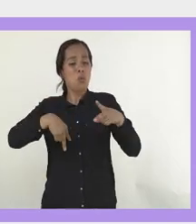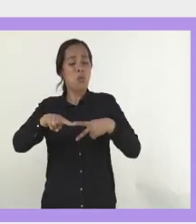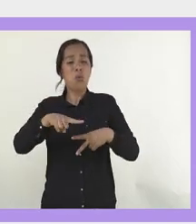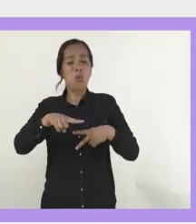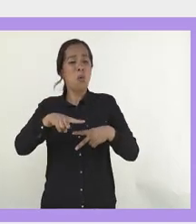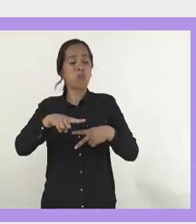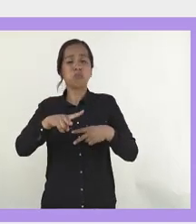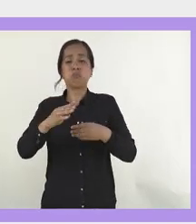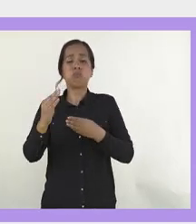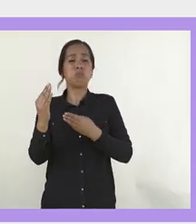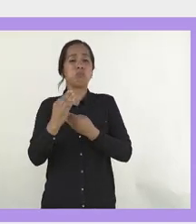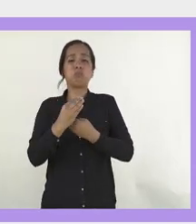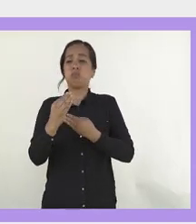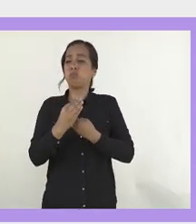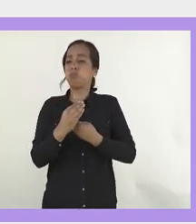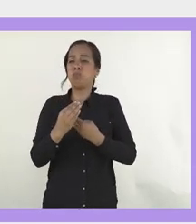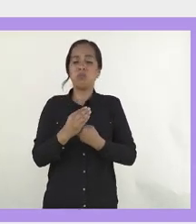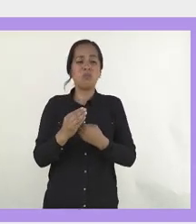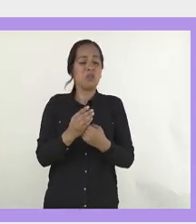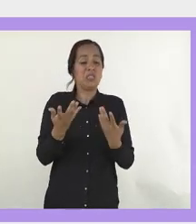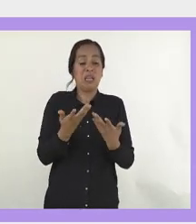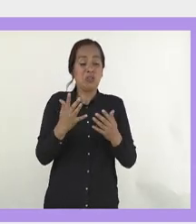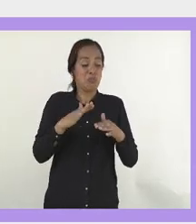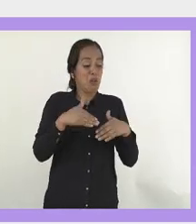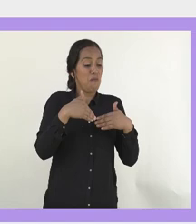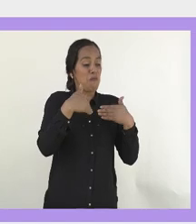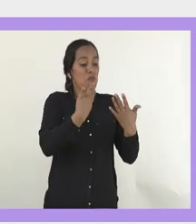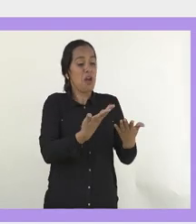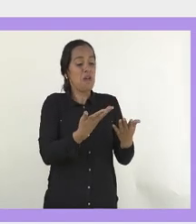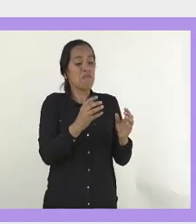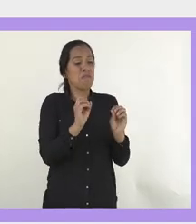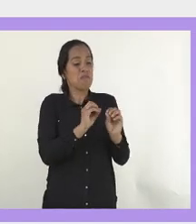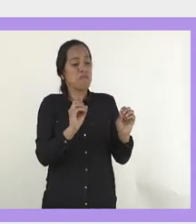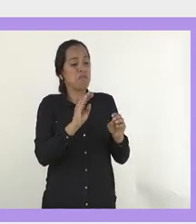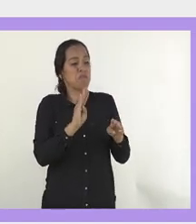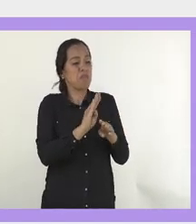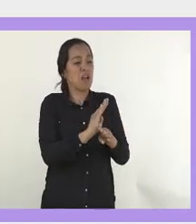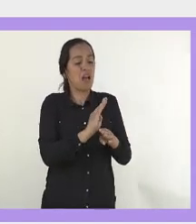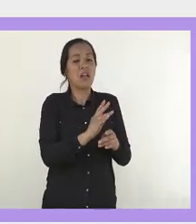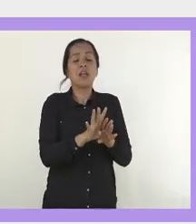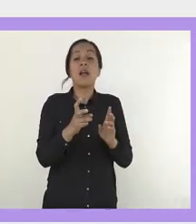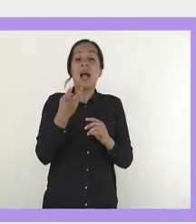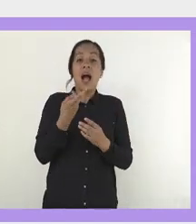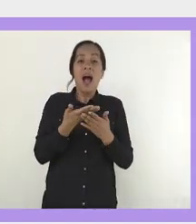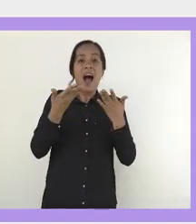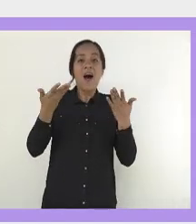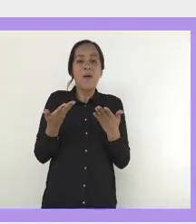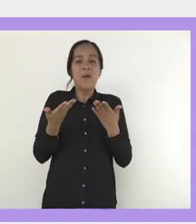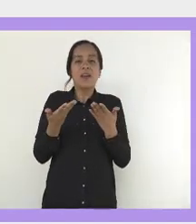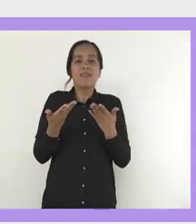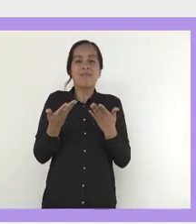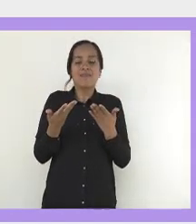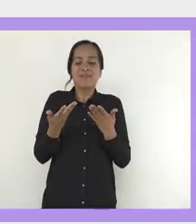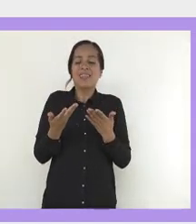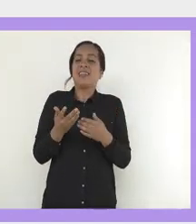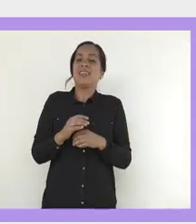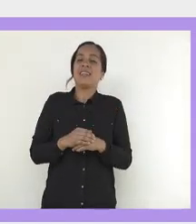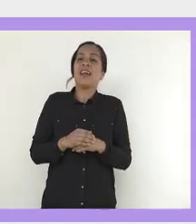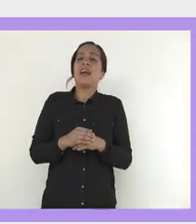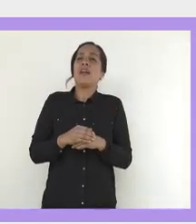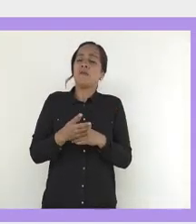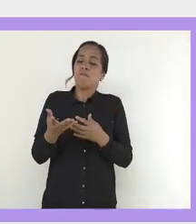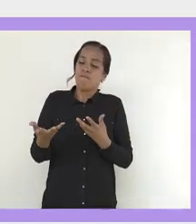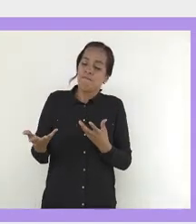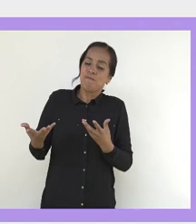fuera de una instancia oficial se desarrolló fuera hoy día La idea es tratar de incorporar y estructurar